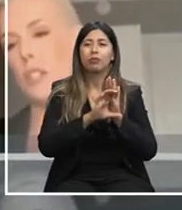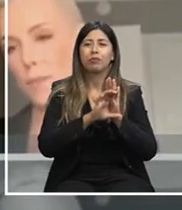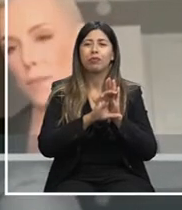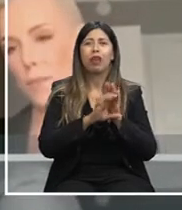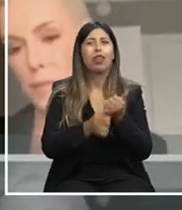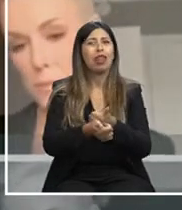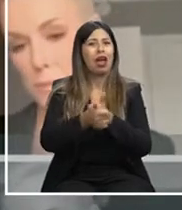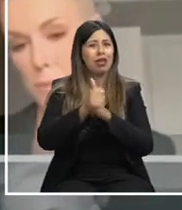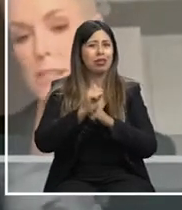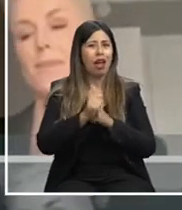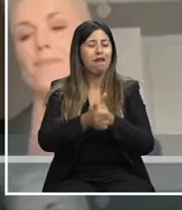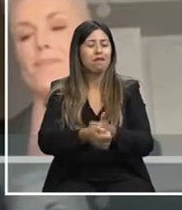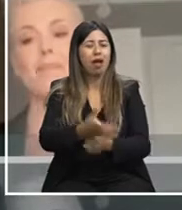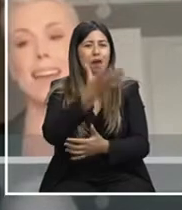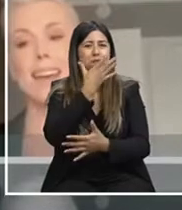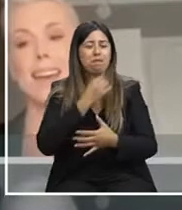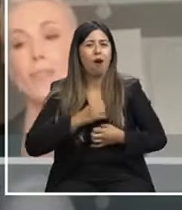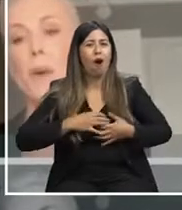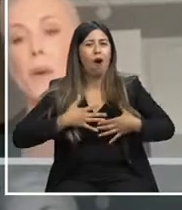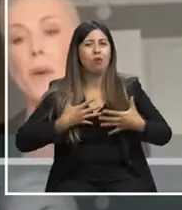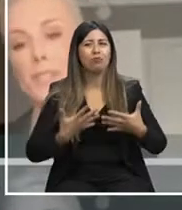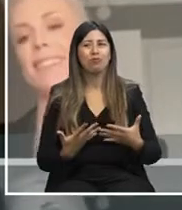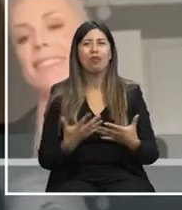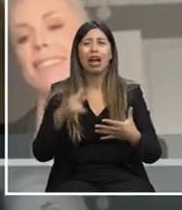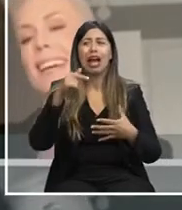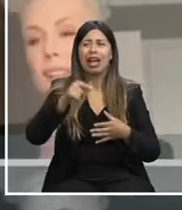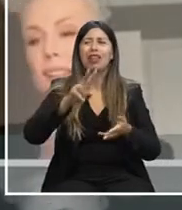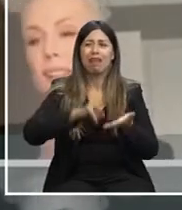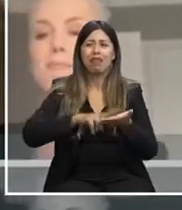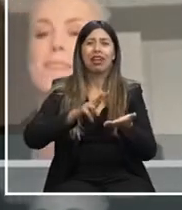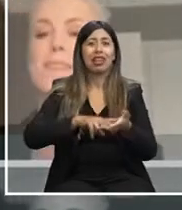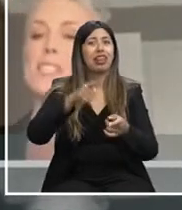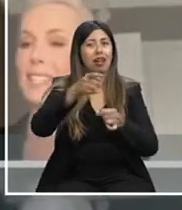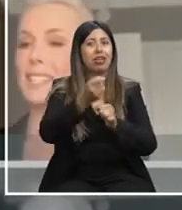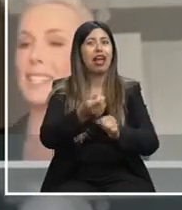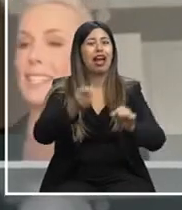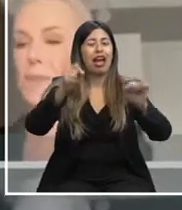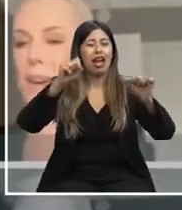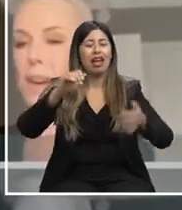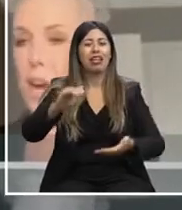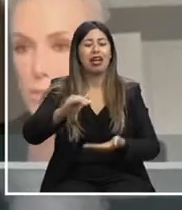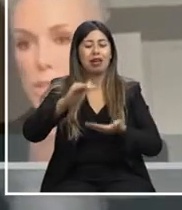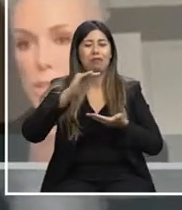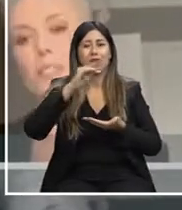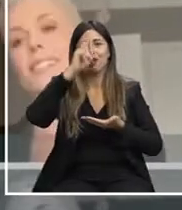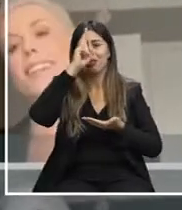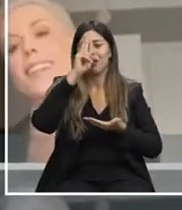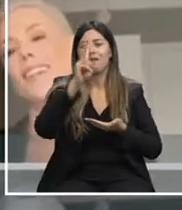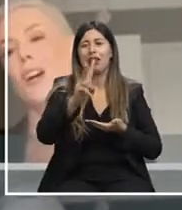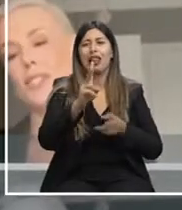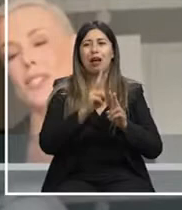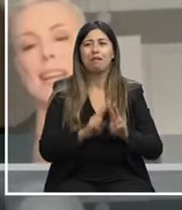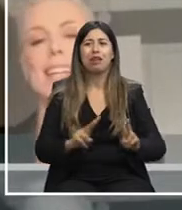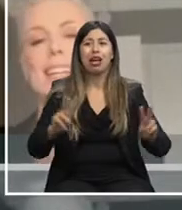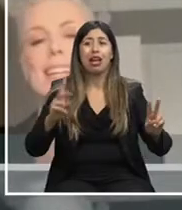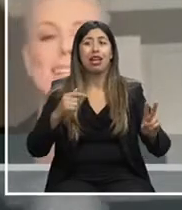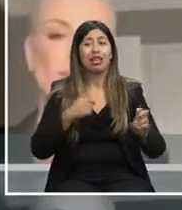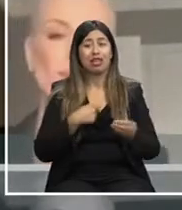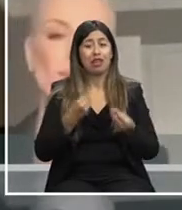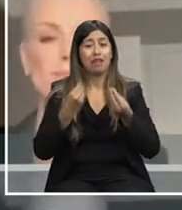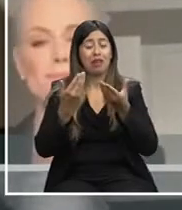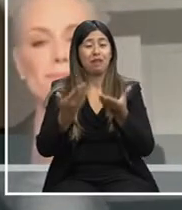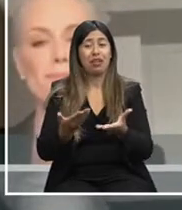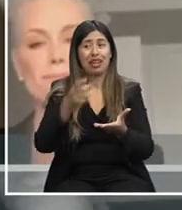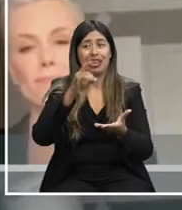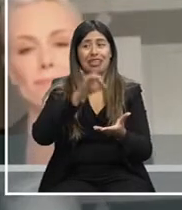tan emocionante! Esto es realmente lo que les haría ganar el Premio Nobel de la Paz. Y yo le daría la bienvenida a